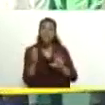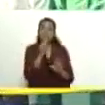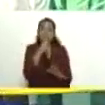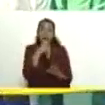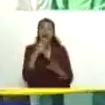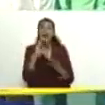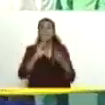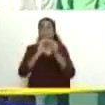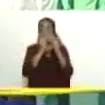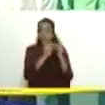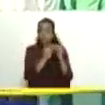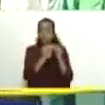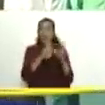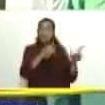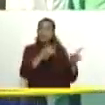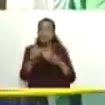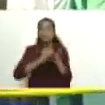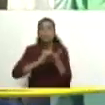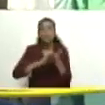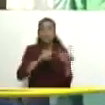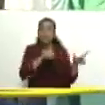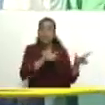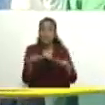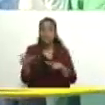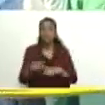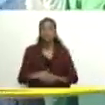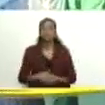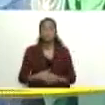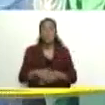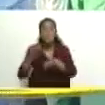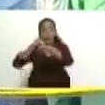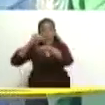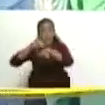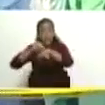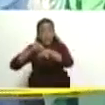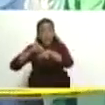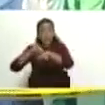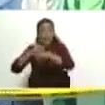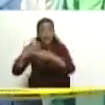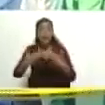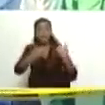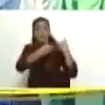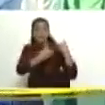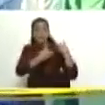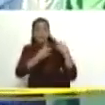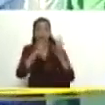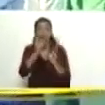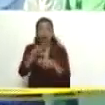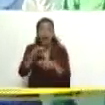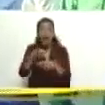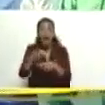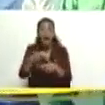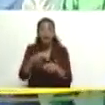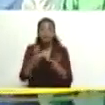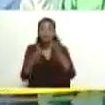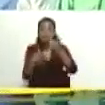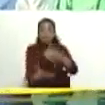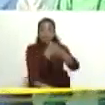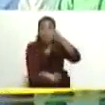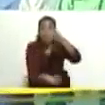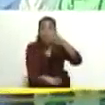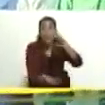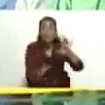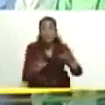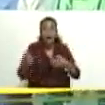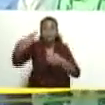Correcto. Bueno, eso hay que resolverlo también. Llámate a Tellechea de una vez. Correcto. Y hay que estar encima de eso